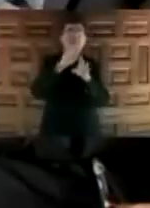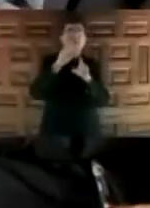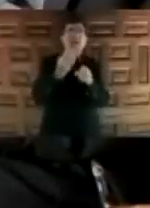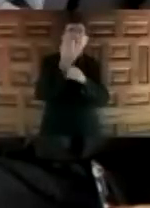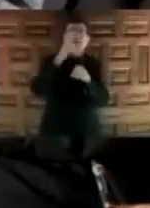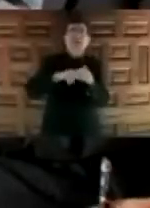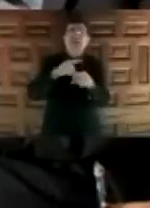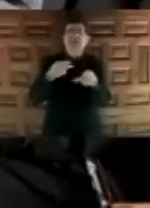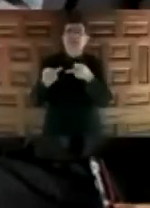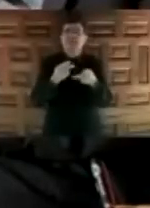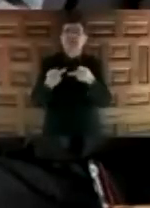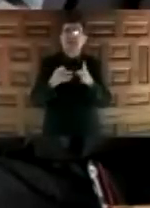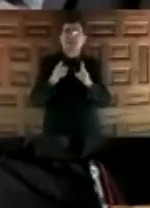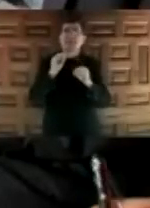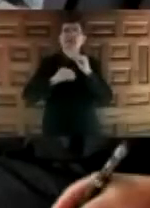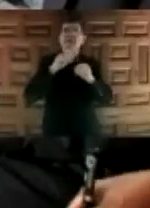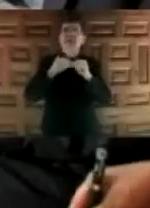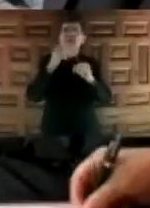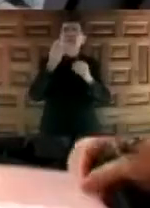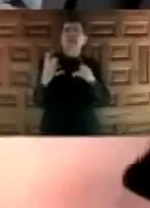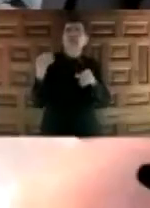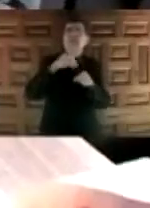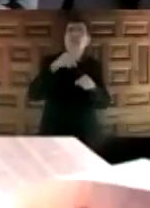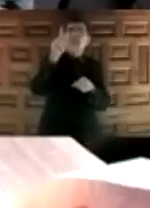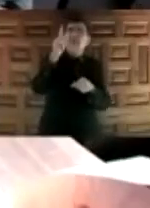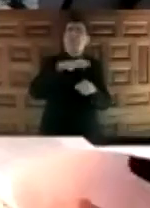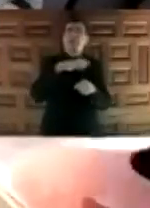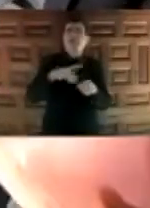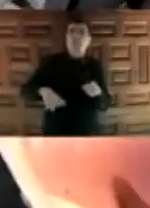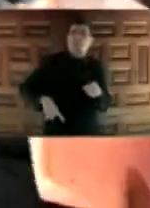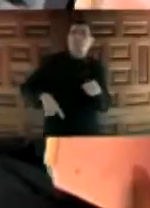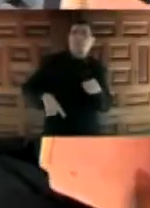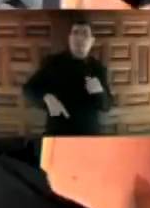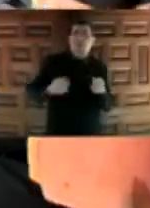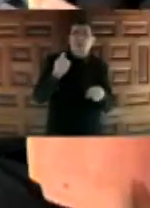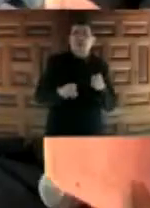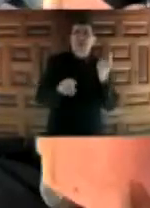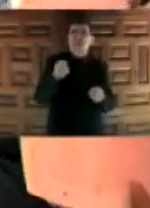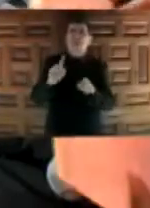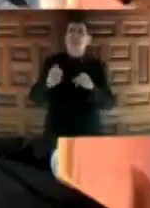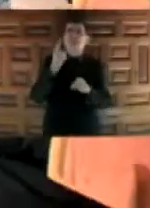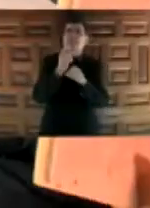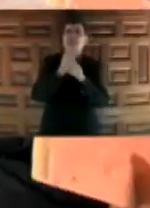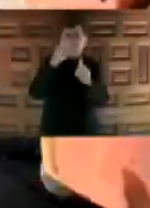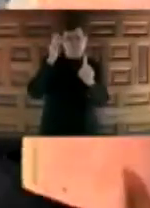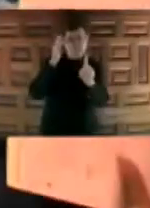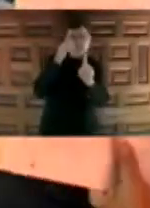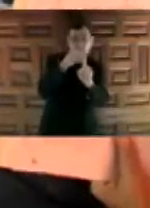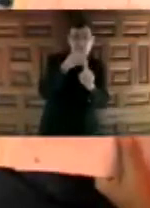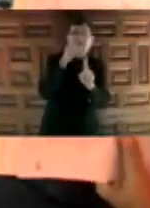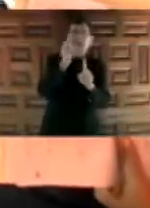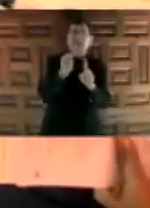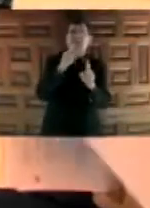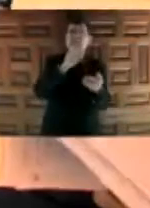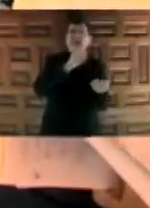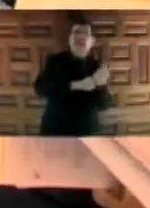de planeación que van a permitir esa incorporación. Sin embargo, es una gobernanza que está principalmente puesta en los